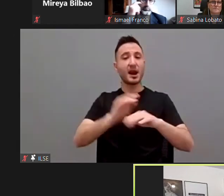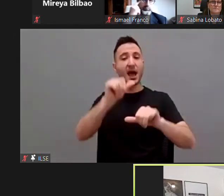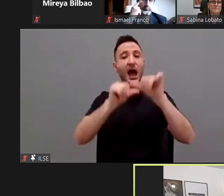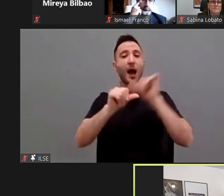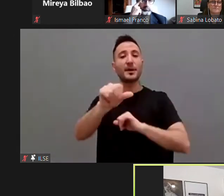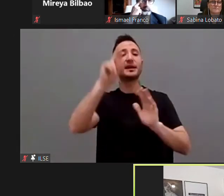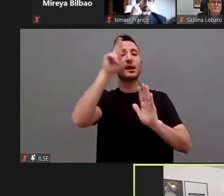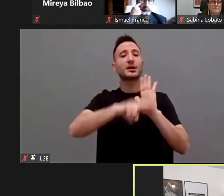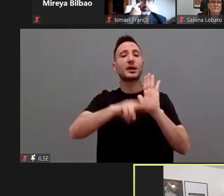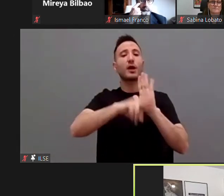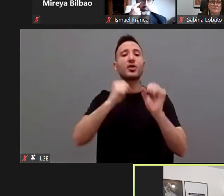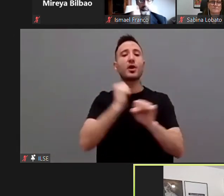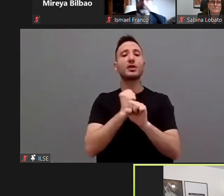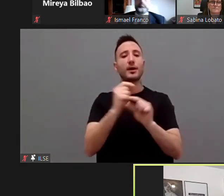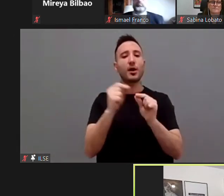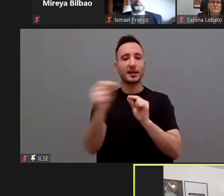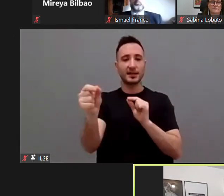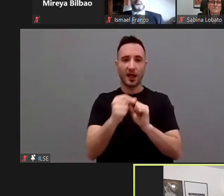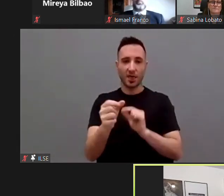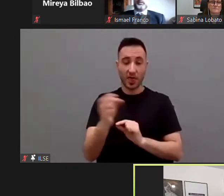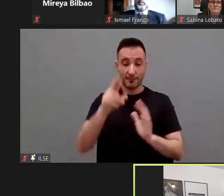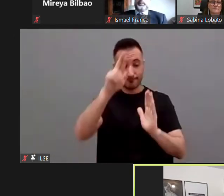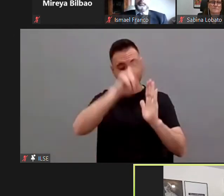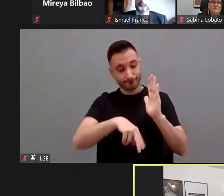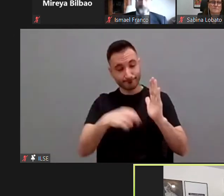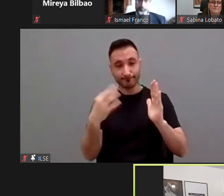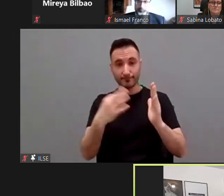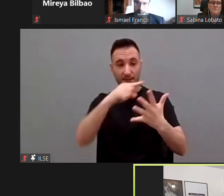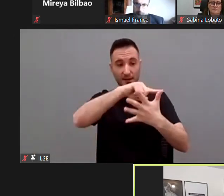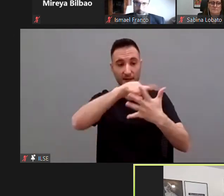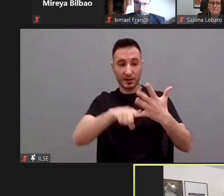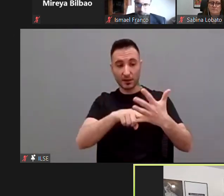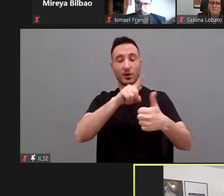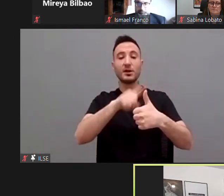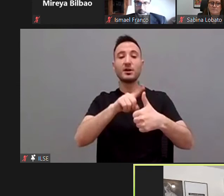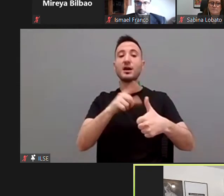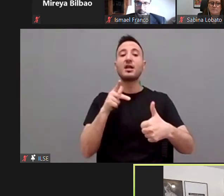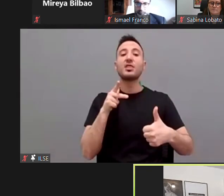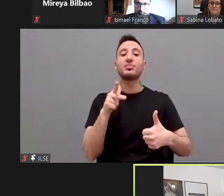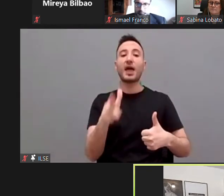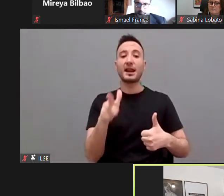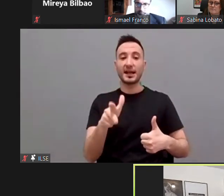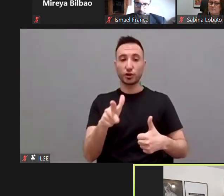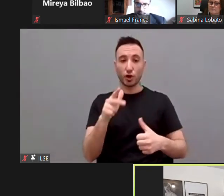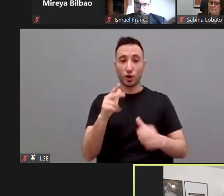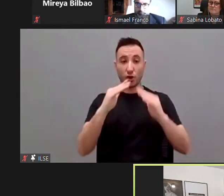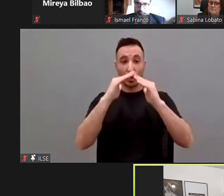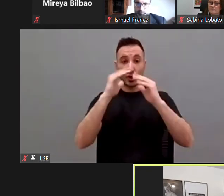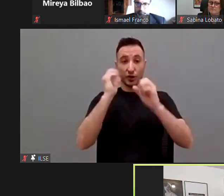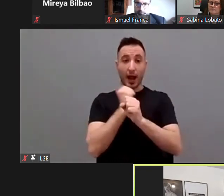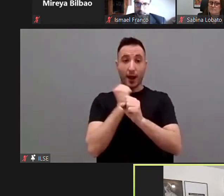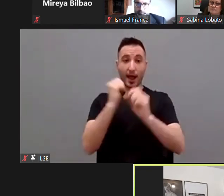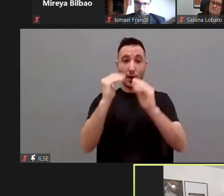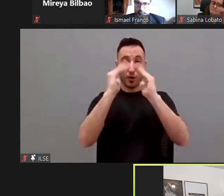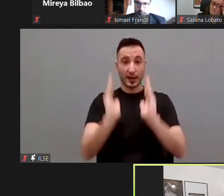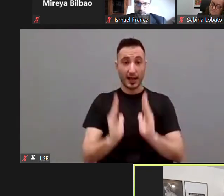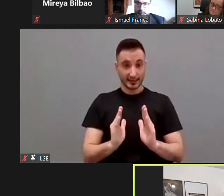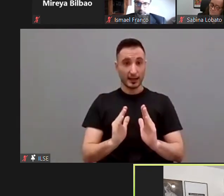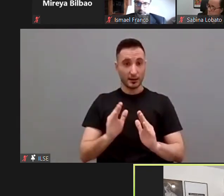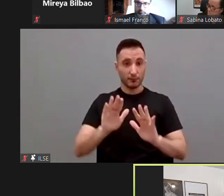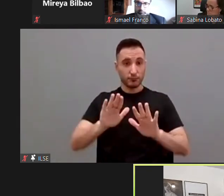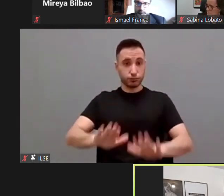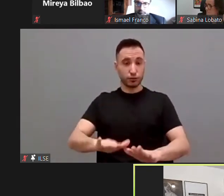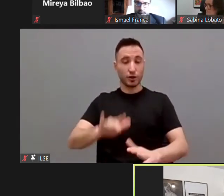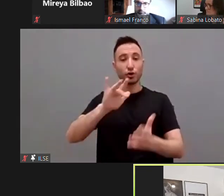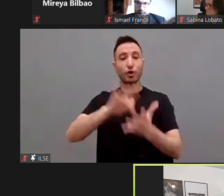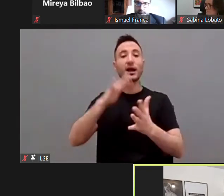del trabajo a distancia que no se han tenido en cuenta, que son el derecho al teletrabajo cuando las escuelas estén cerradas, cuando haya situación de confinamiento